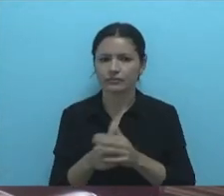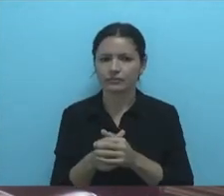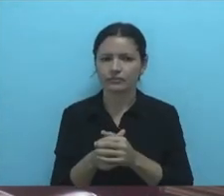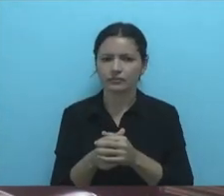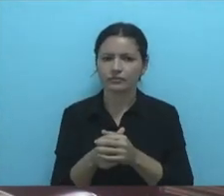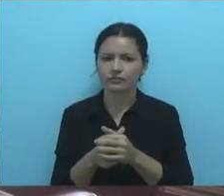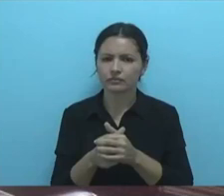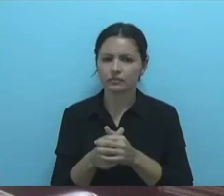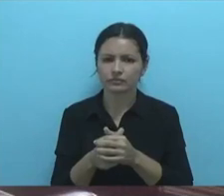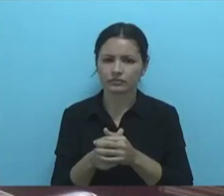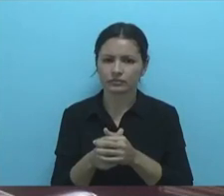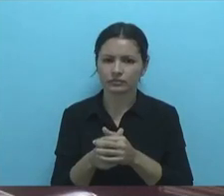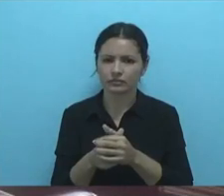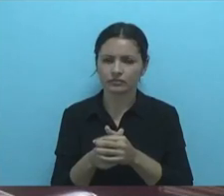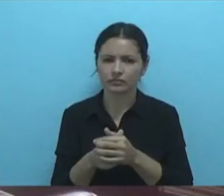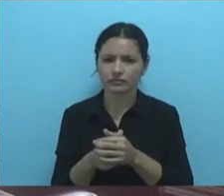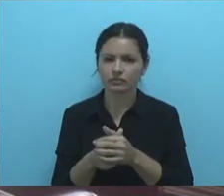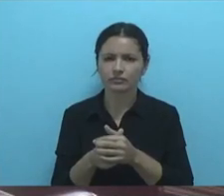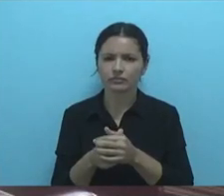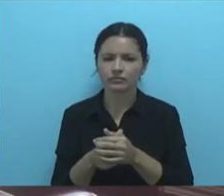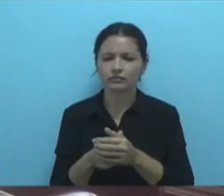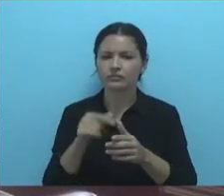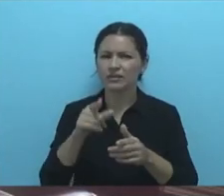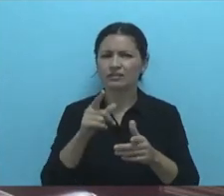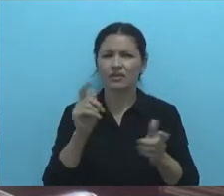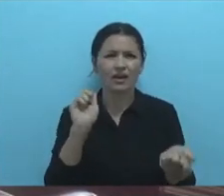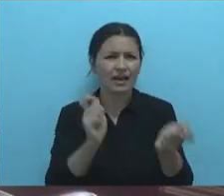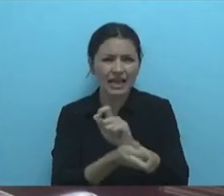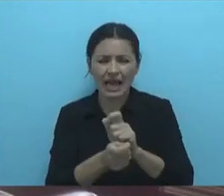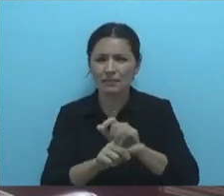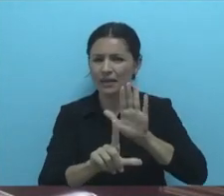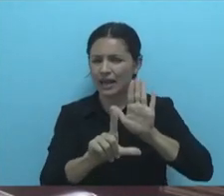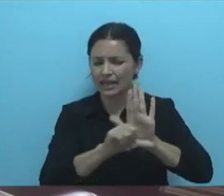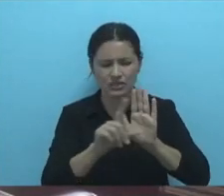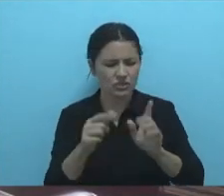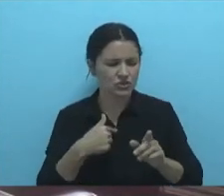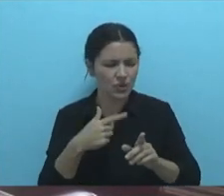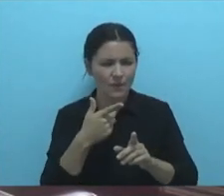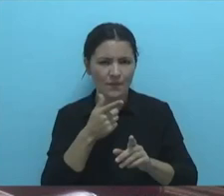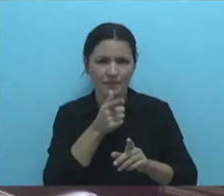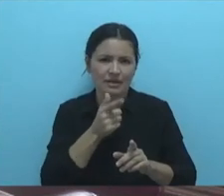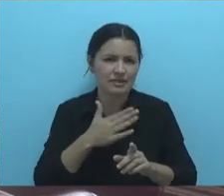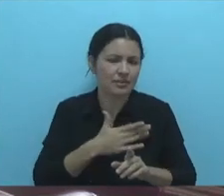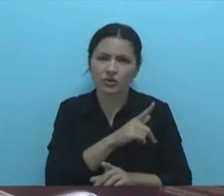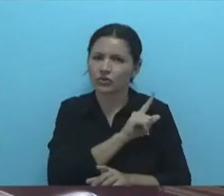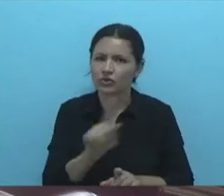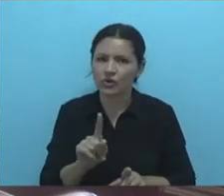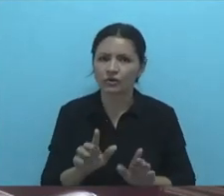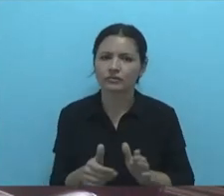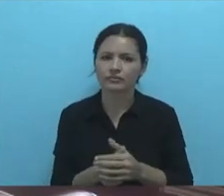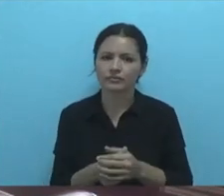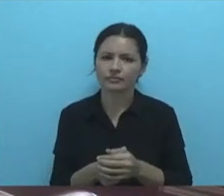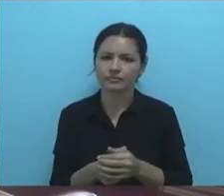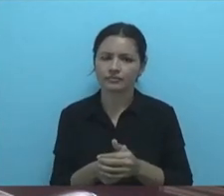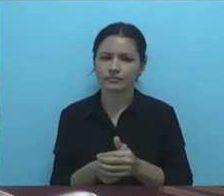antes no lo dije pero totalmente extemporáneo se cambian las reglas de juego no voy a defender eso porque eso me tiene sin cuidado